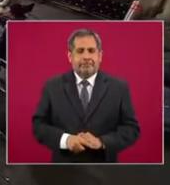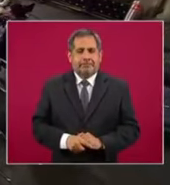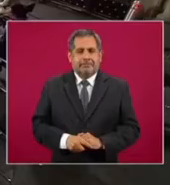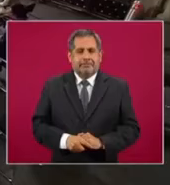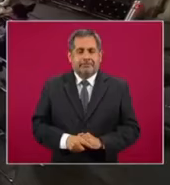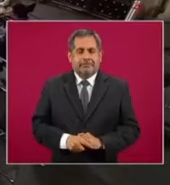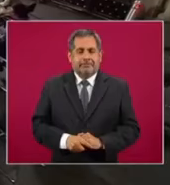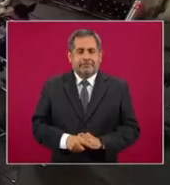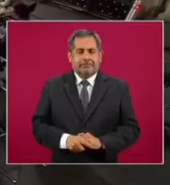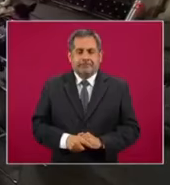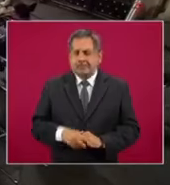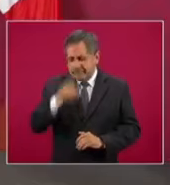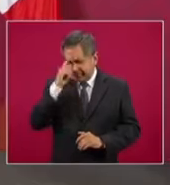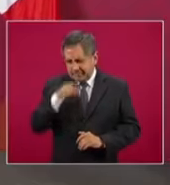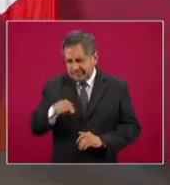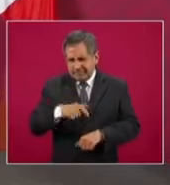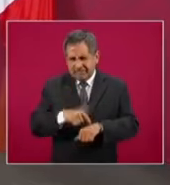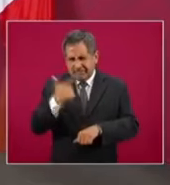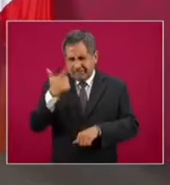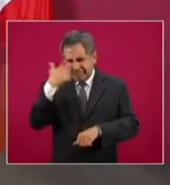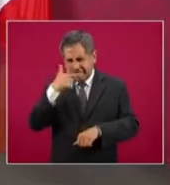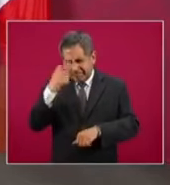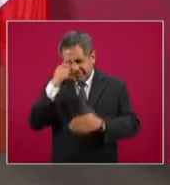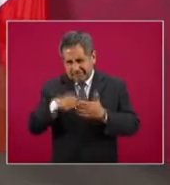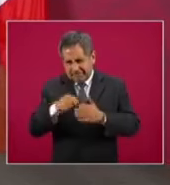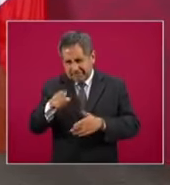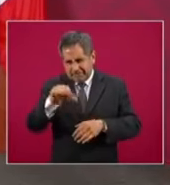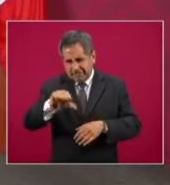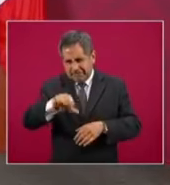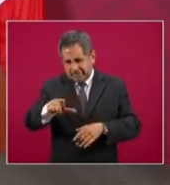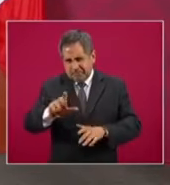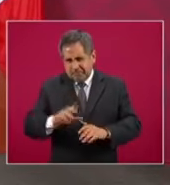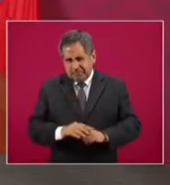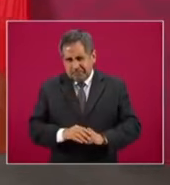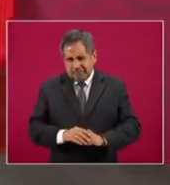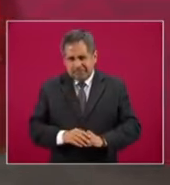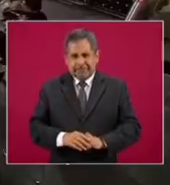derecha creo que es como a las 7 de la noche hoy